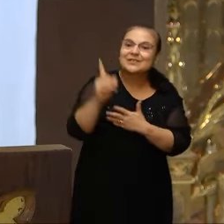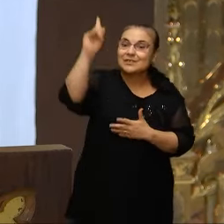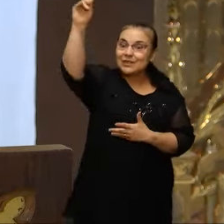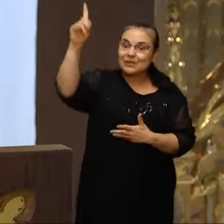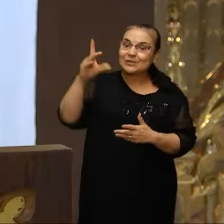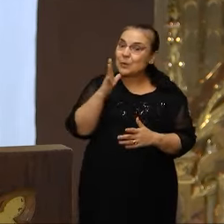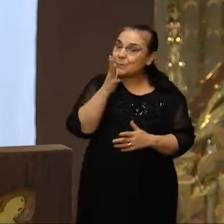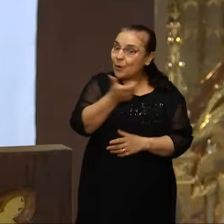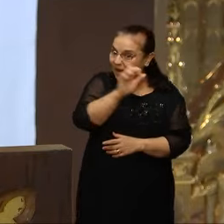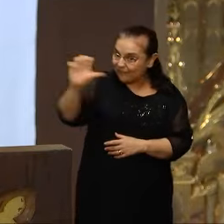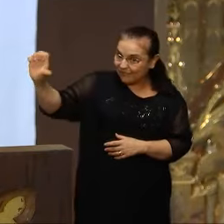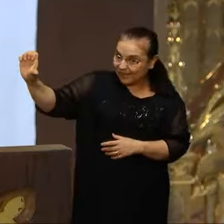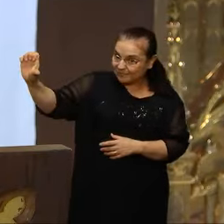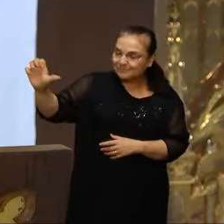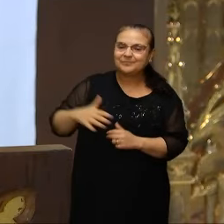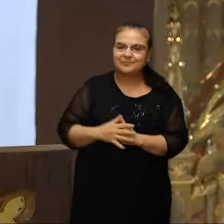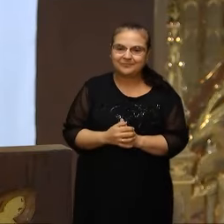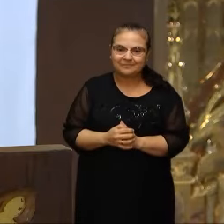fe en Él.